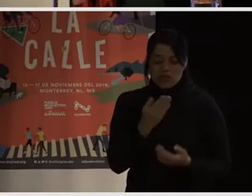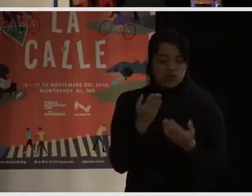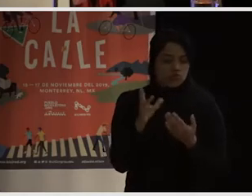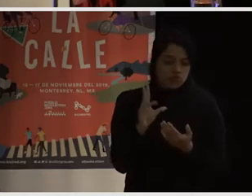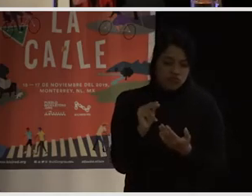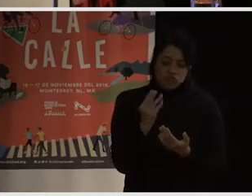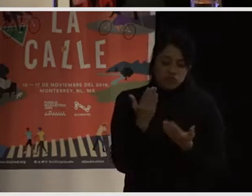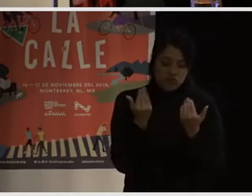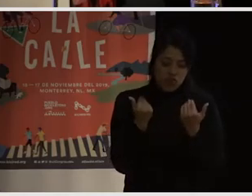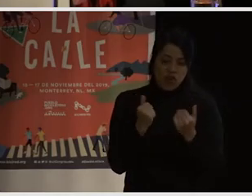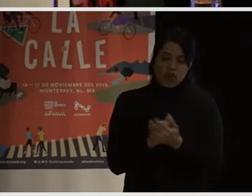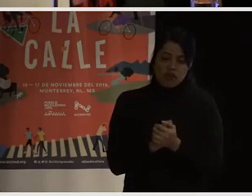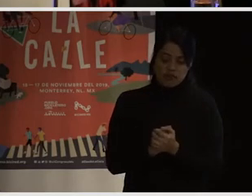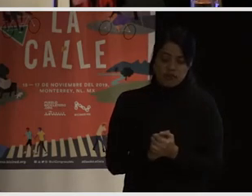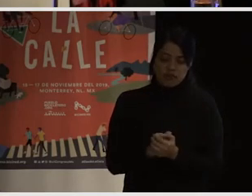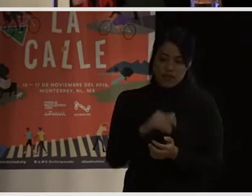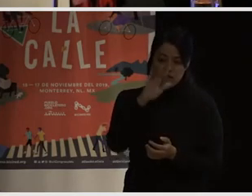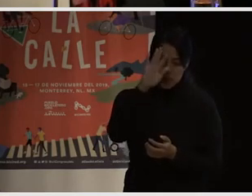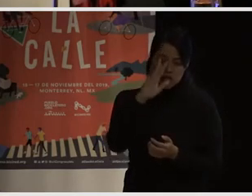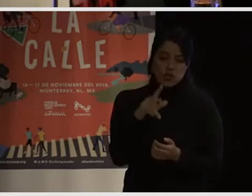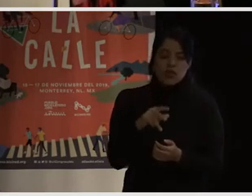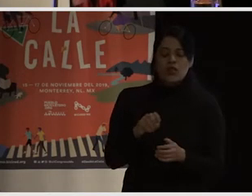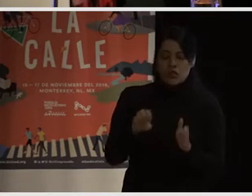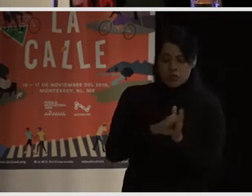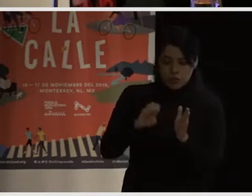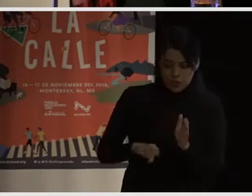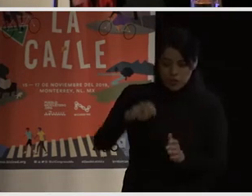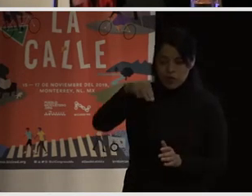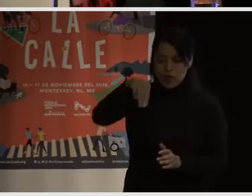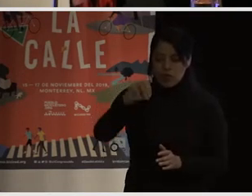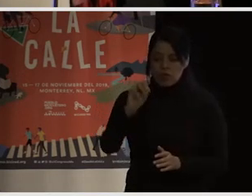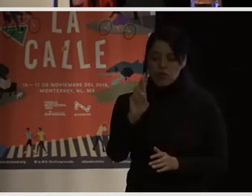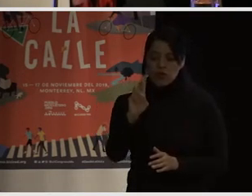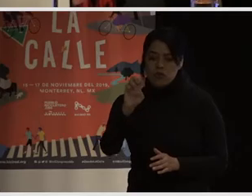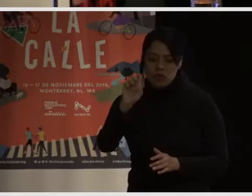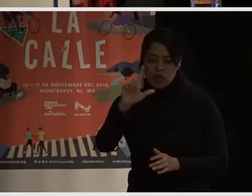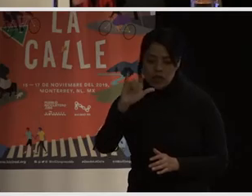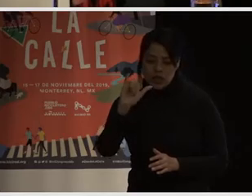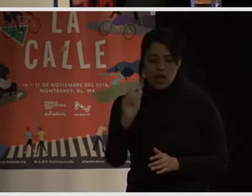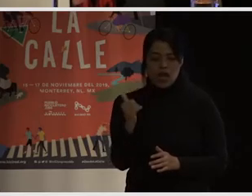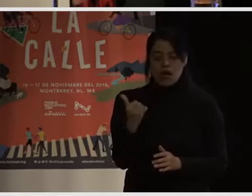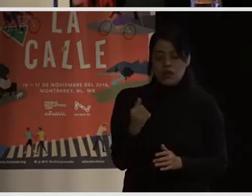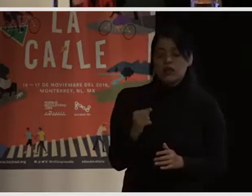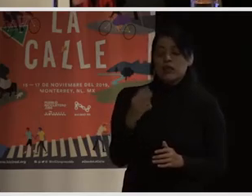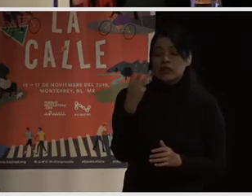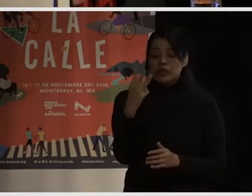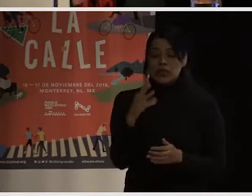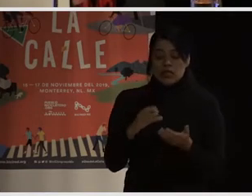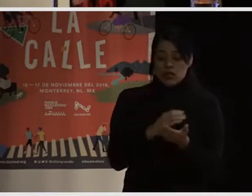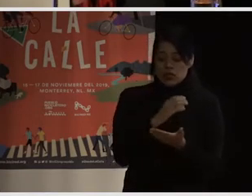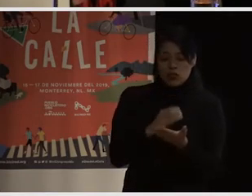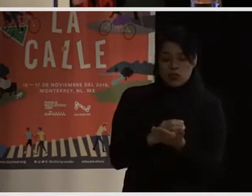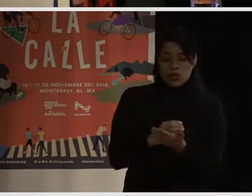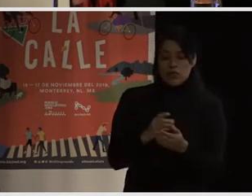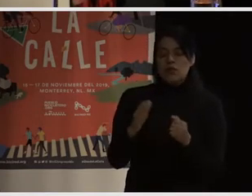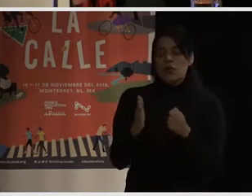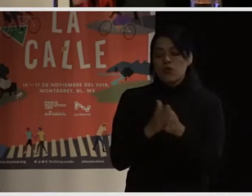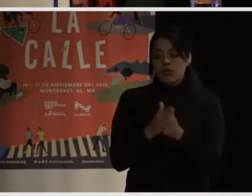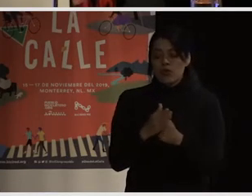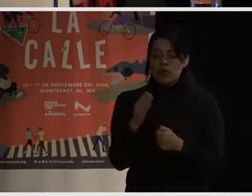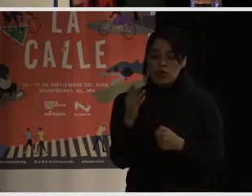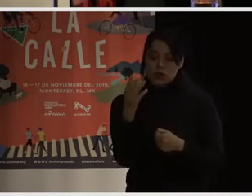haciendo desgraciadamente el área de morelia tres municipios próximamente uno más interesante guadalajara 9